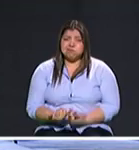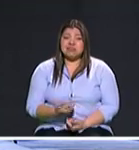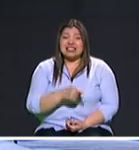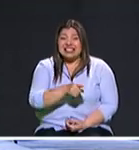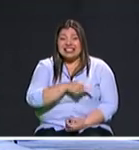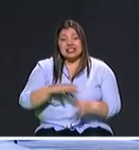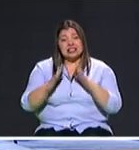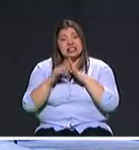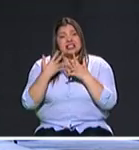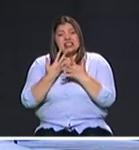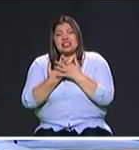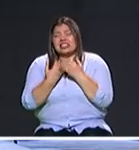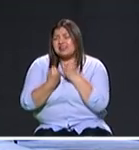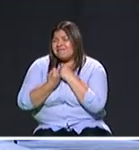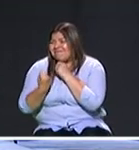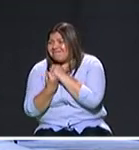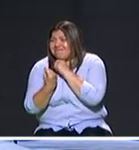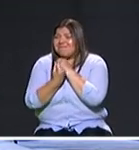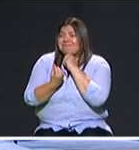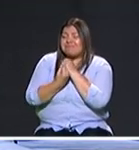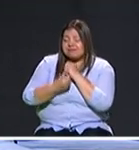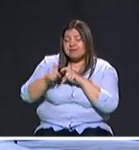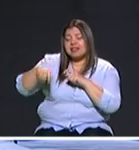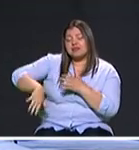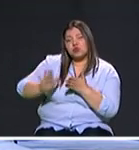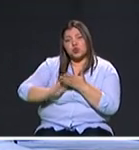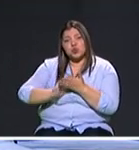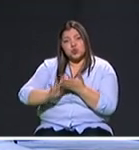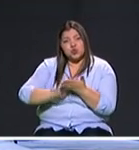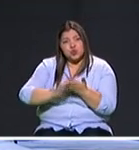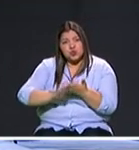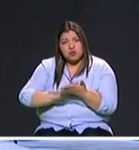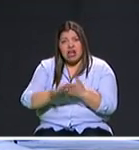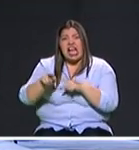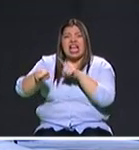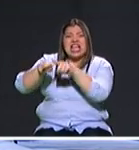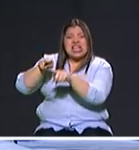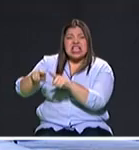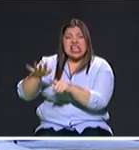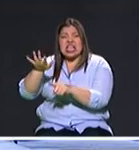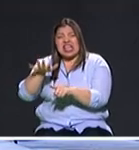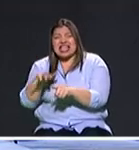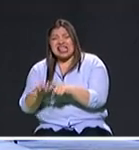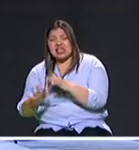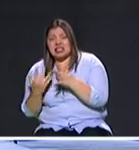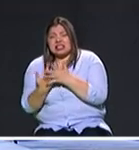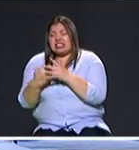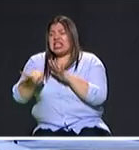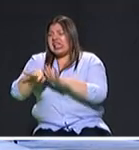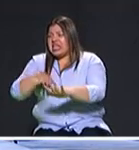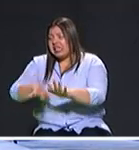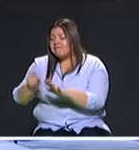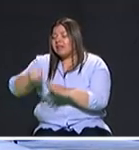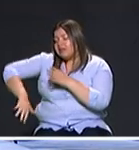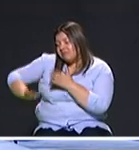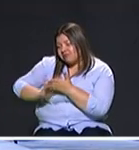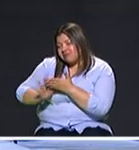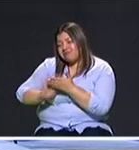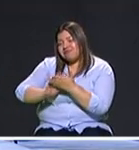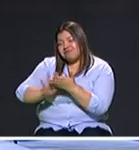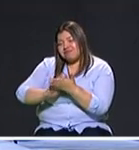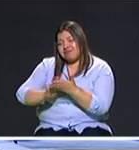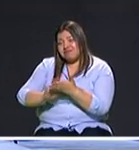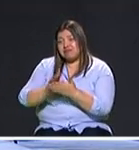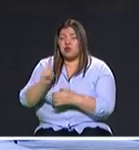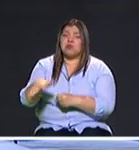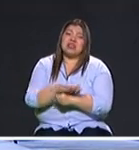crisis carcelaria hay que mejorar los lugares de reclusión de reclusión y de privación de la libertad porque la situación